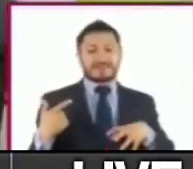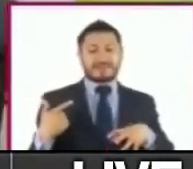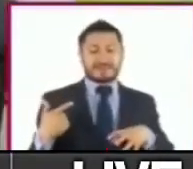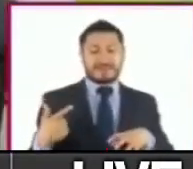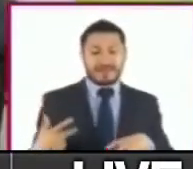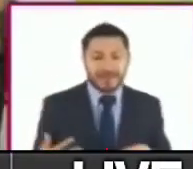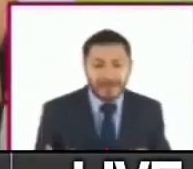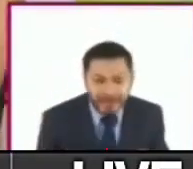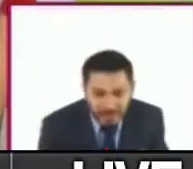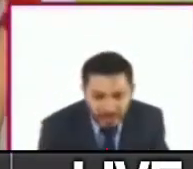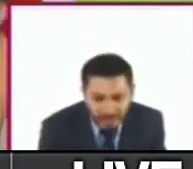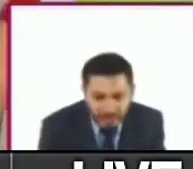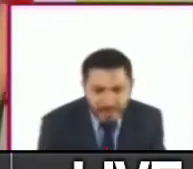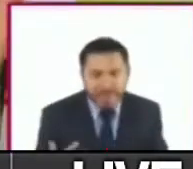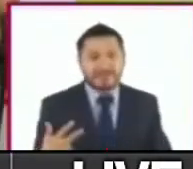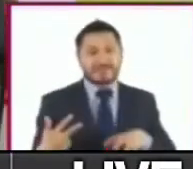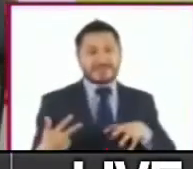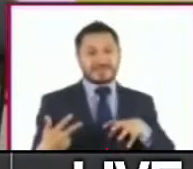8,